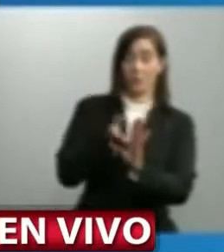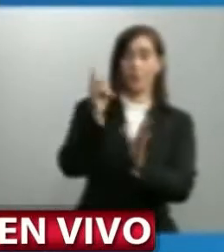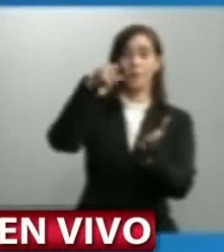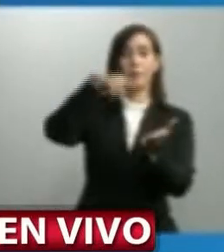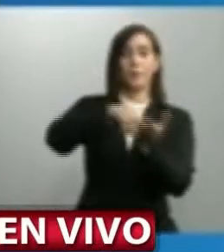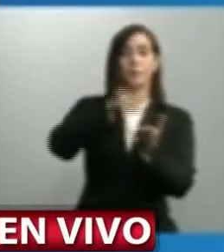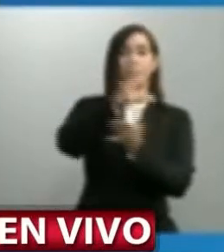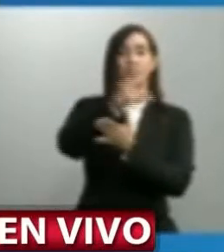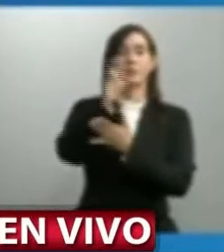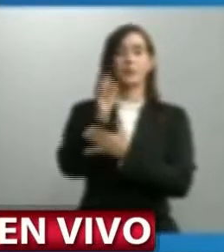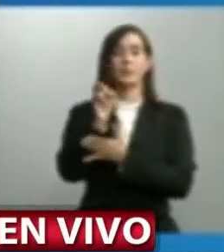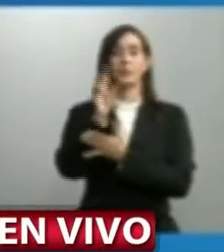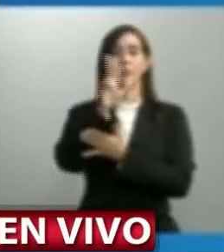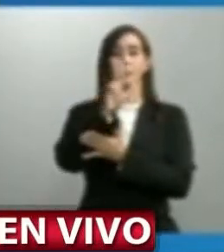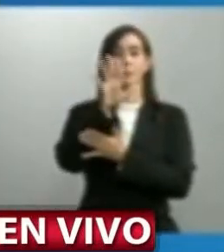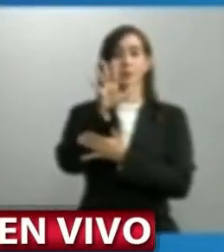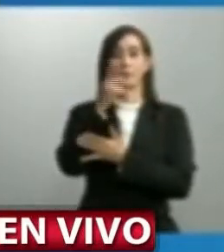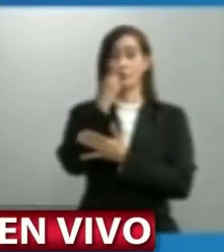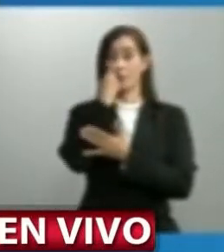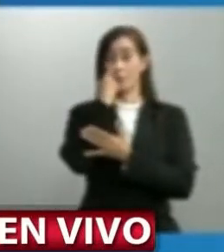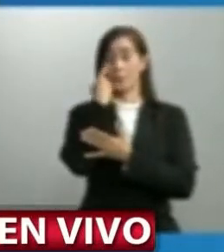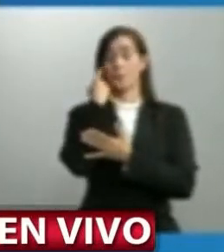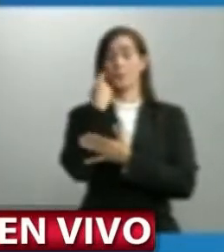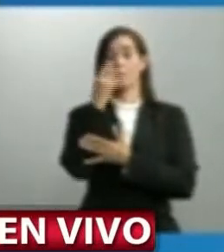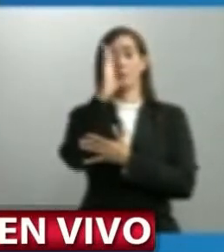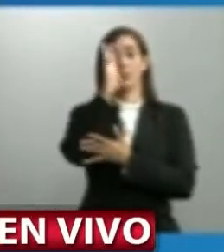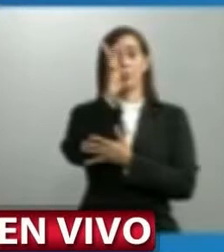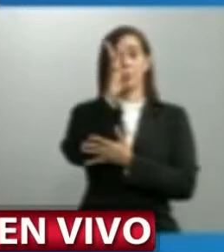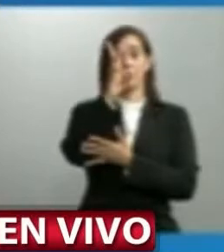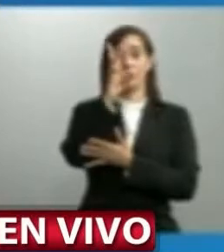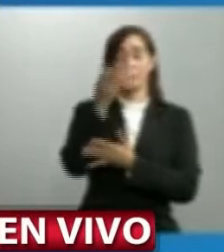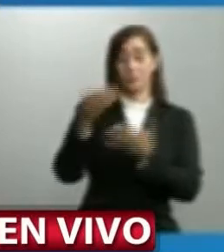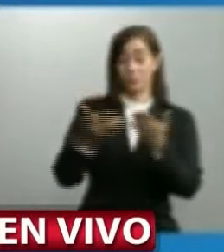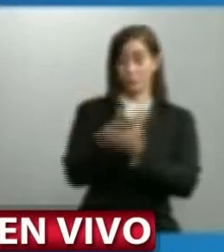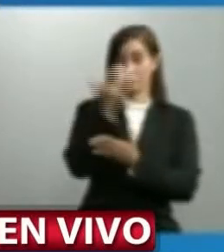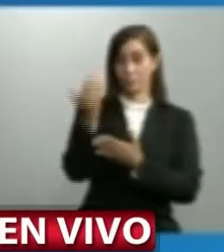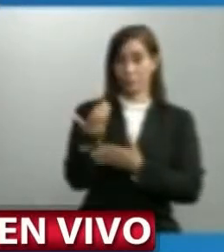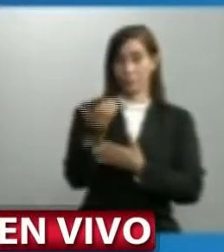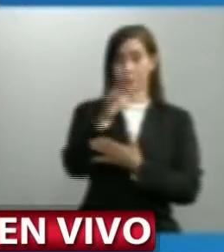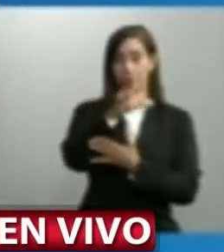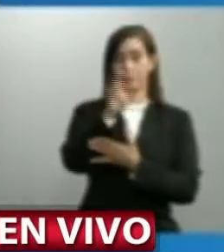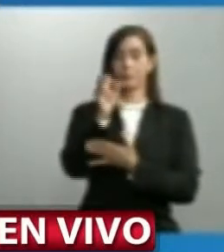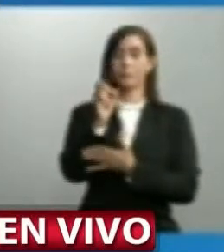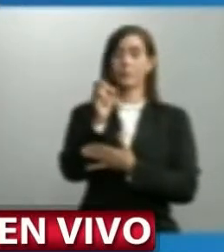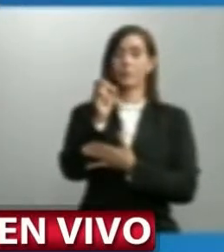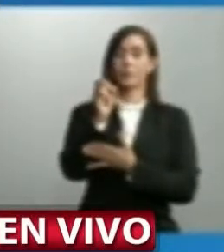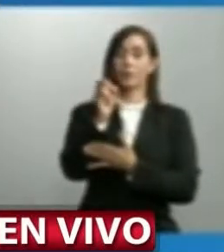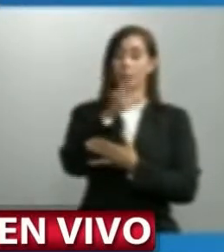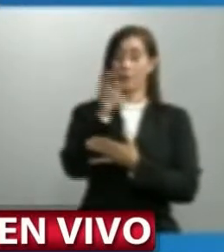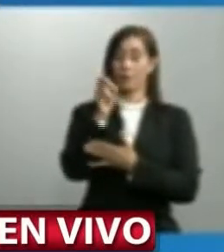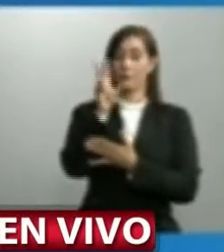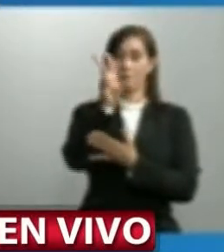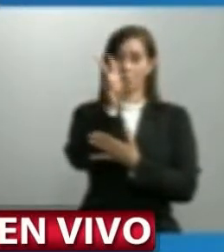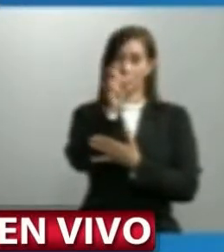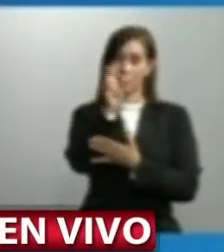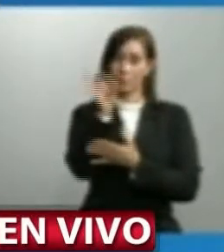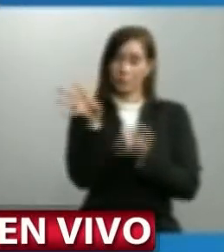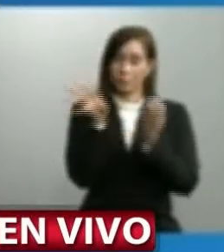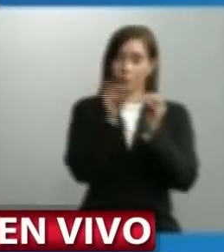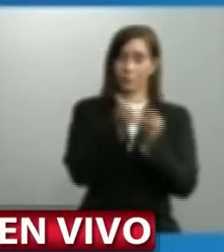1,235 pruebas realizadas, 6 casos nuevos, 330 acumulados,